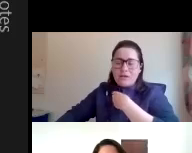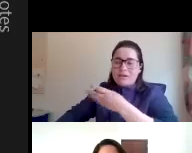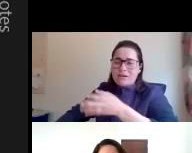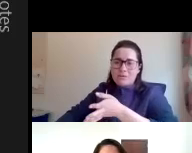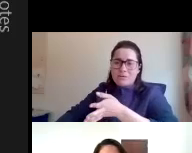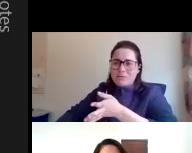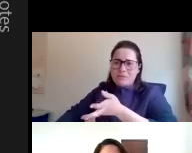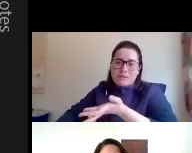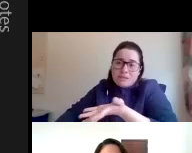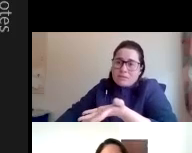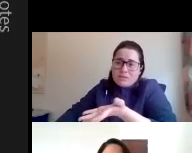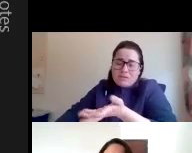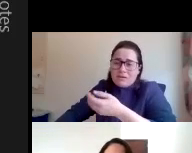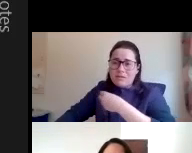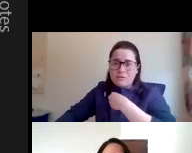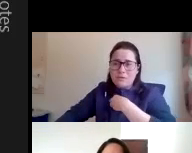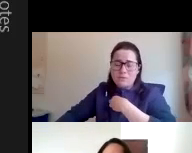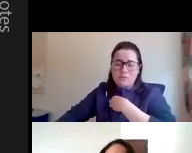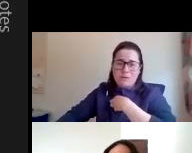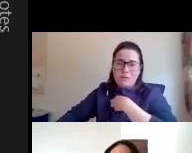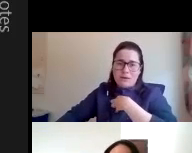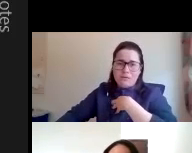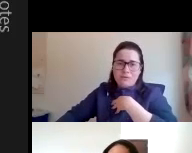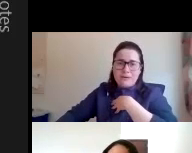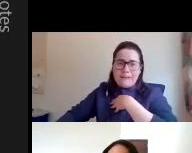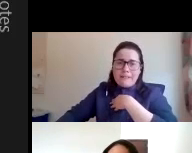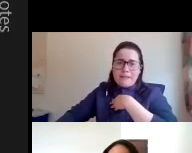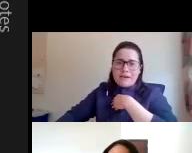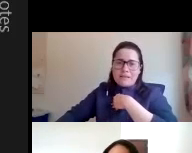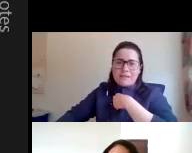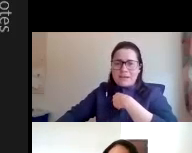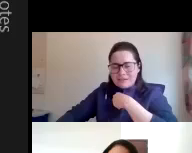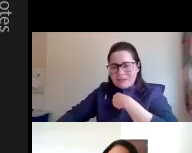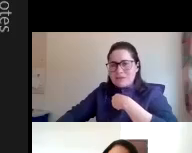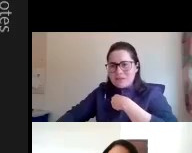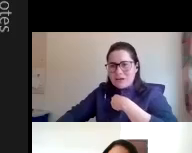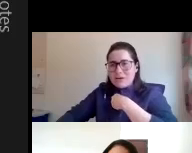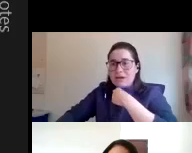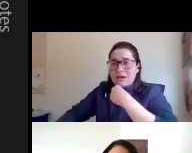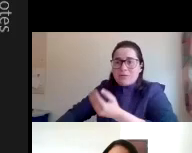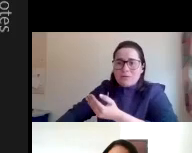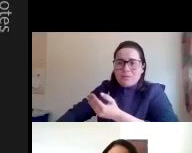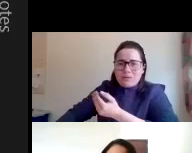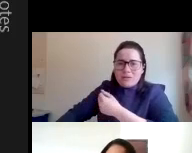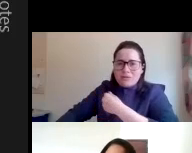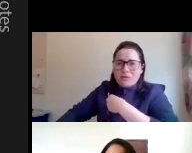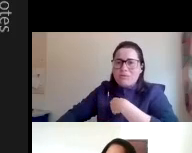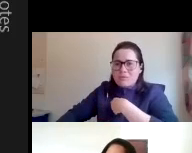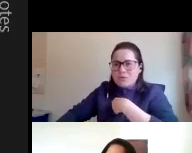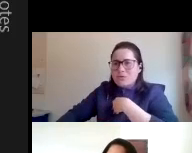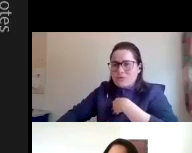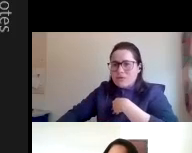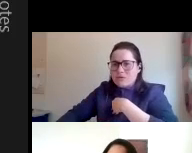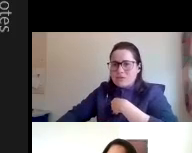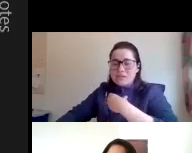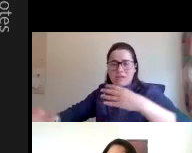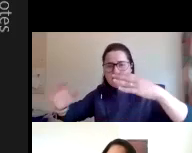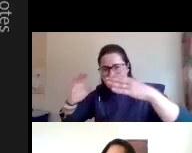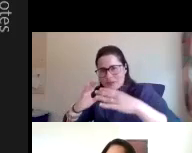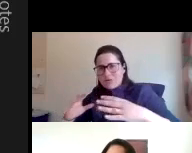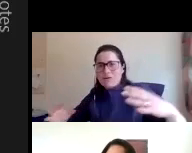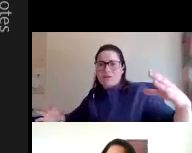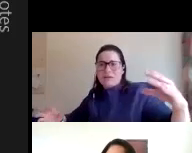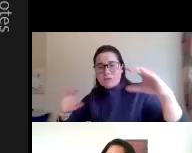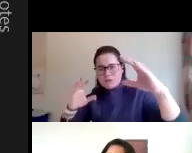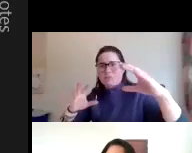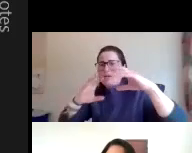oligotrófico. En estas últimas investigaciones que serán en los últimos 5 años, ya está categorizado en algunos momentos como mesotrófico. Entonces significa